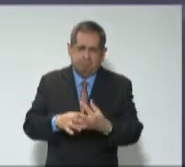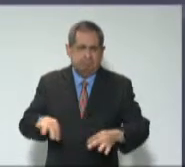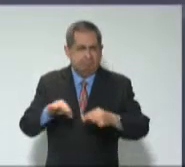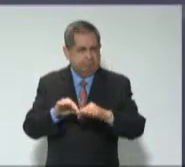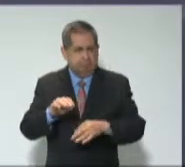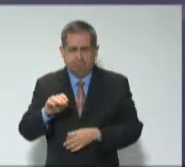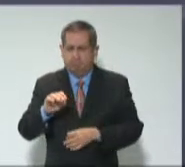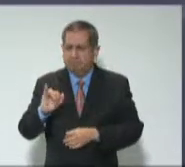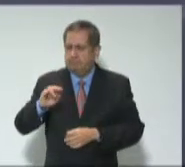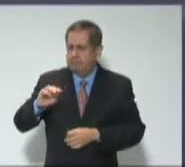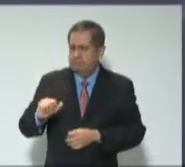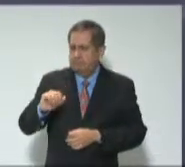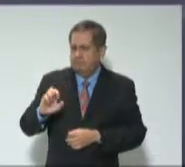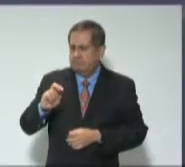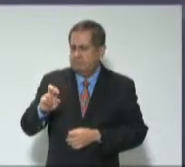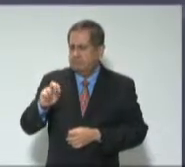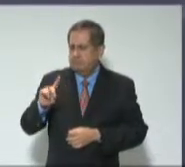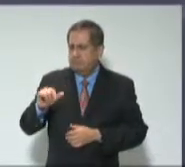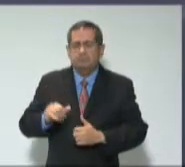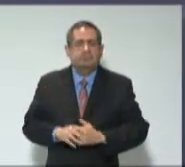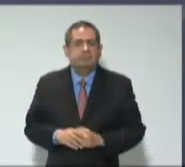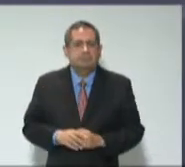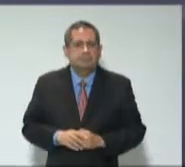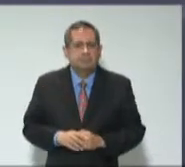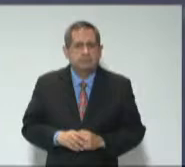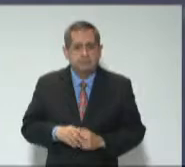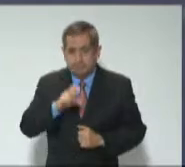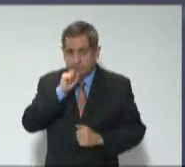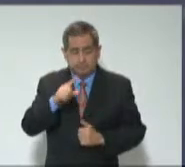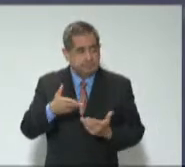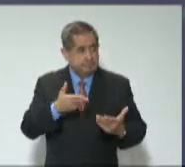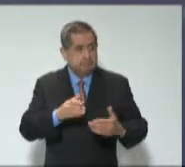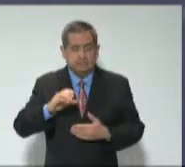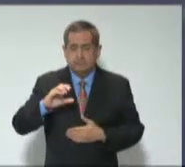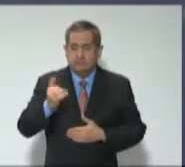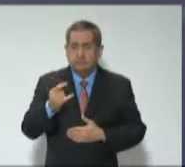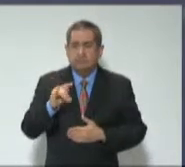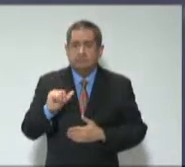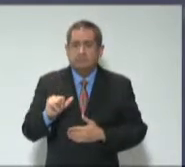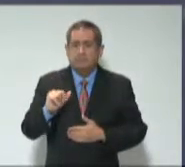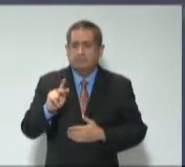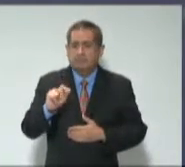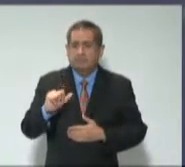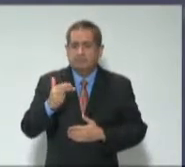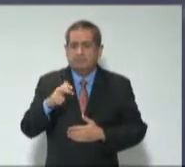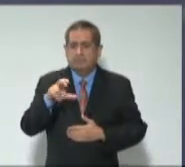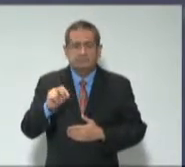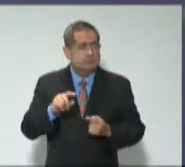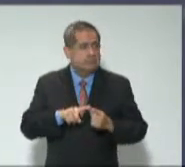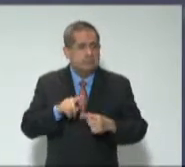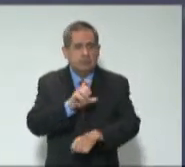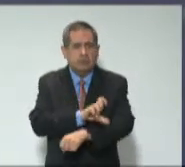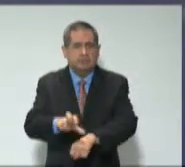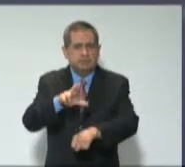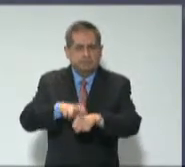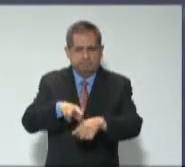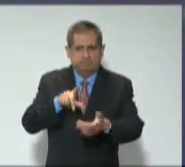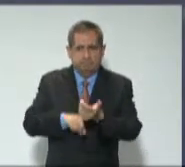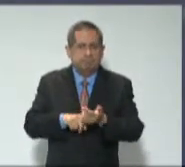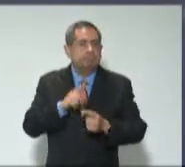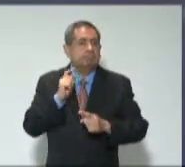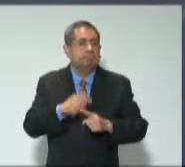mendira saludo también a Cintia Patricia cantero Pacheco coordinadora de los